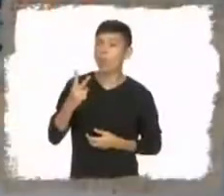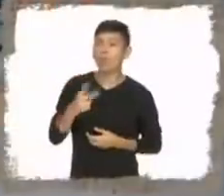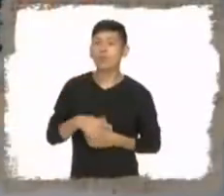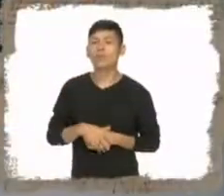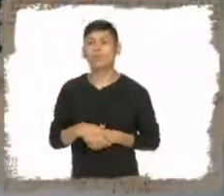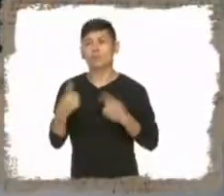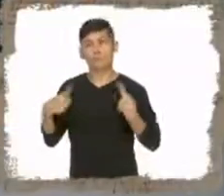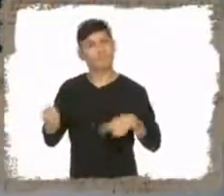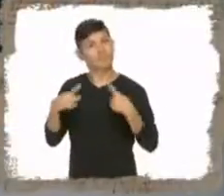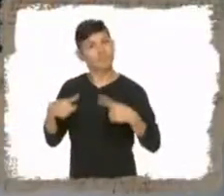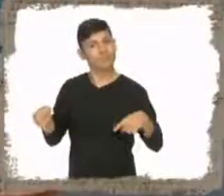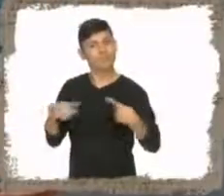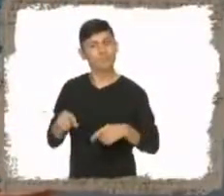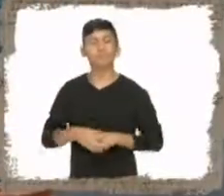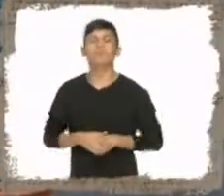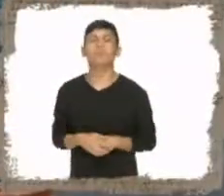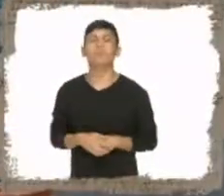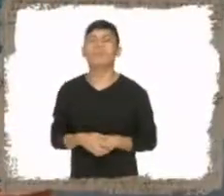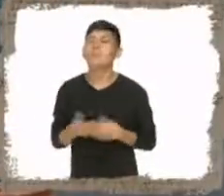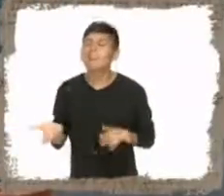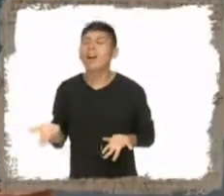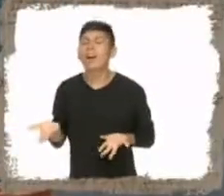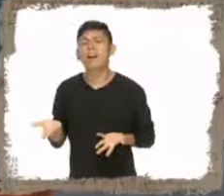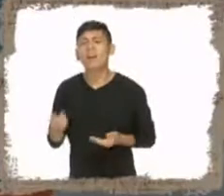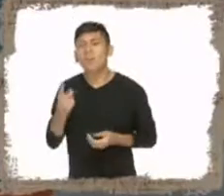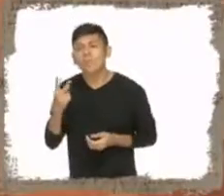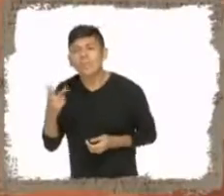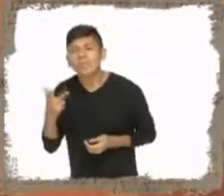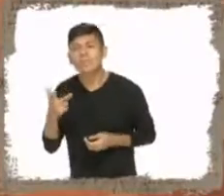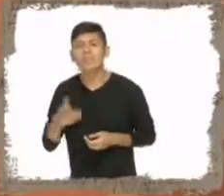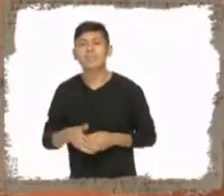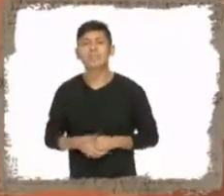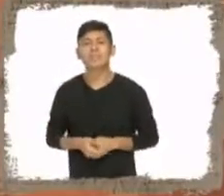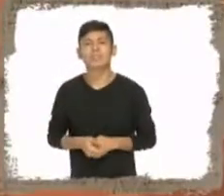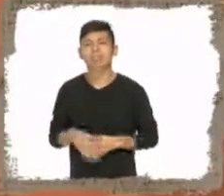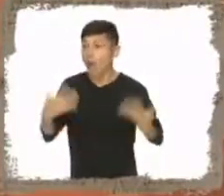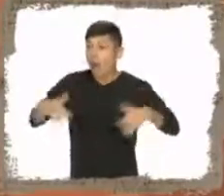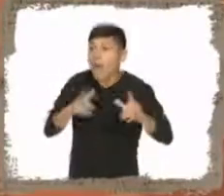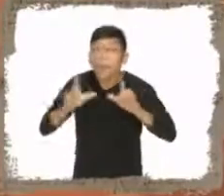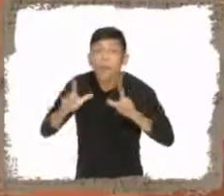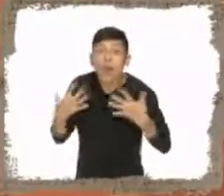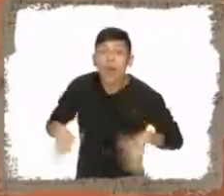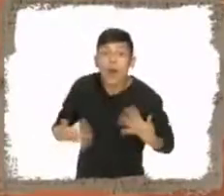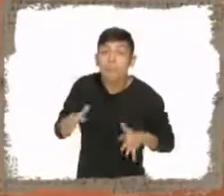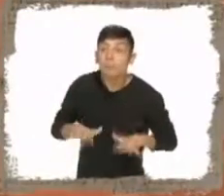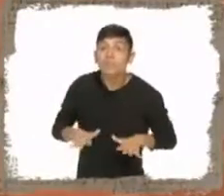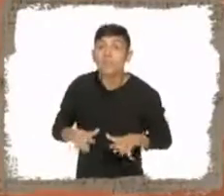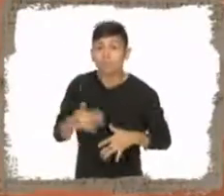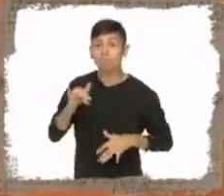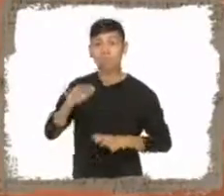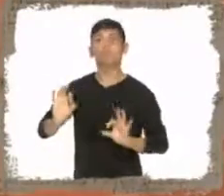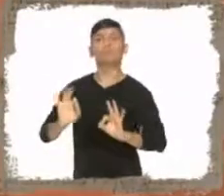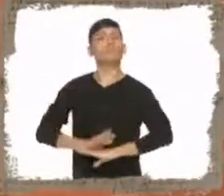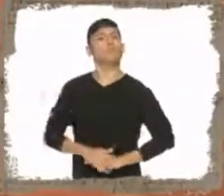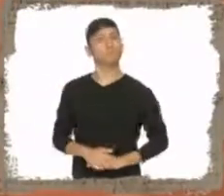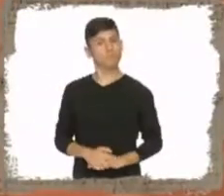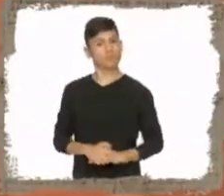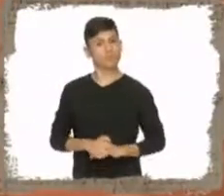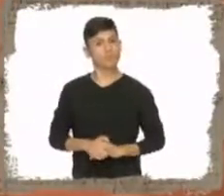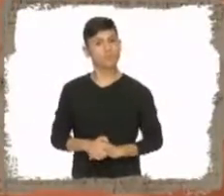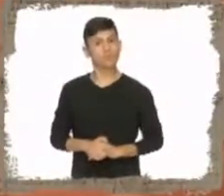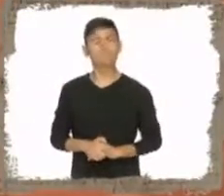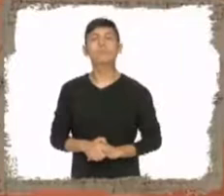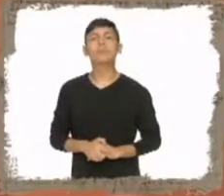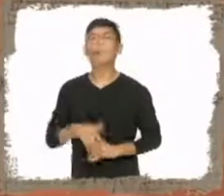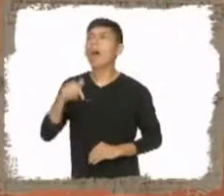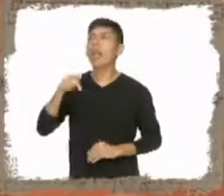Un, dos. Dale, Piki. Dale. Uno, dos, tres. ¡El programa! Tres. Sí,